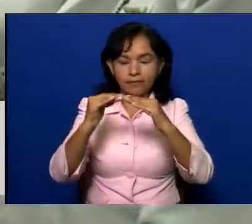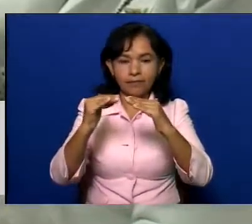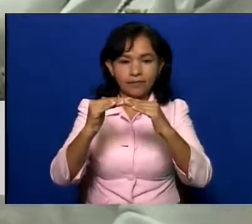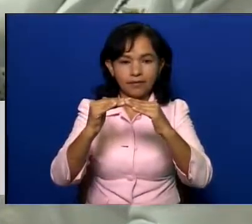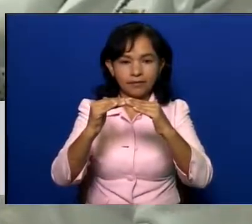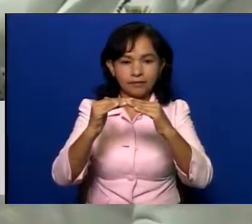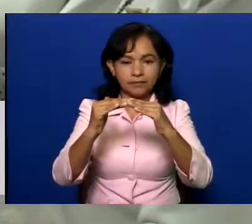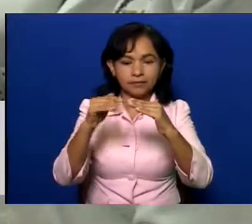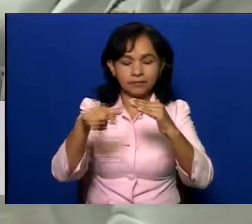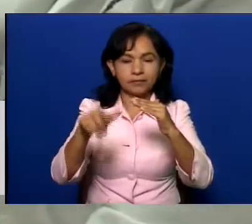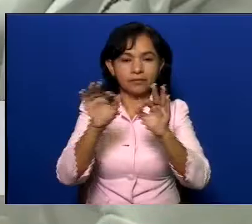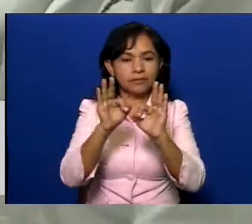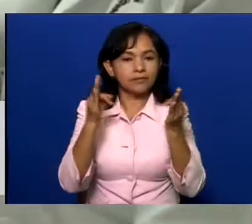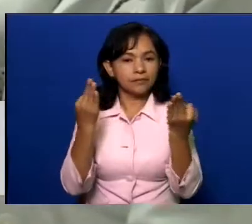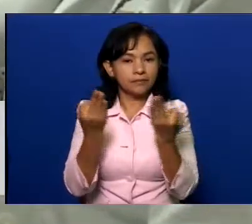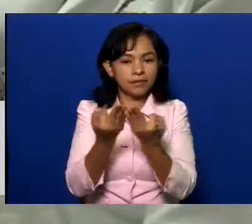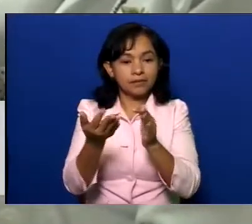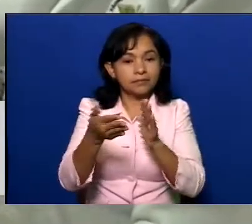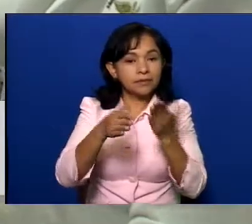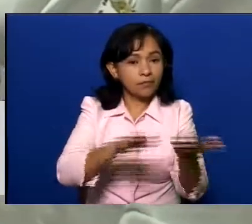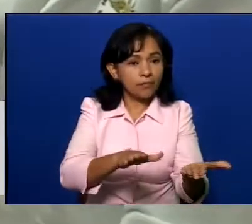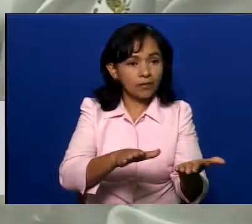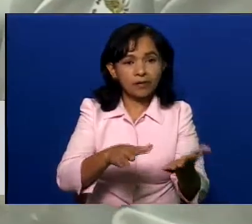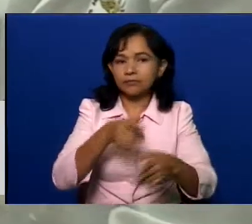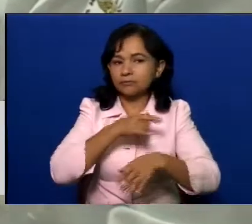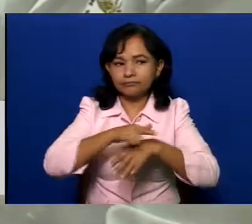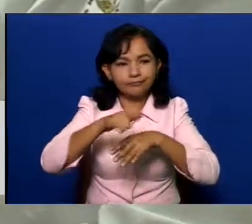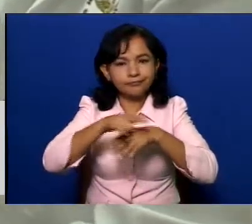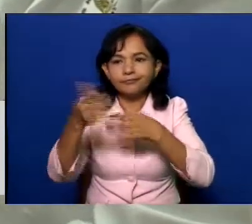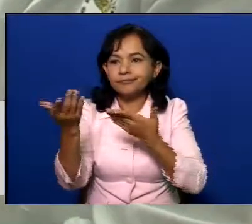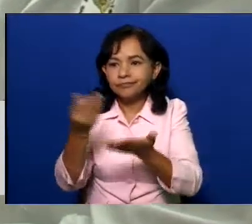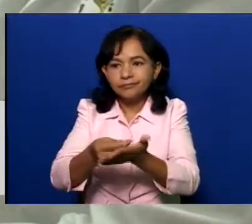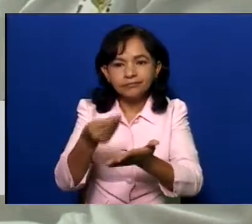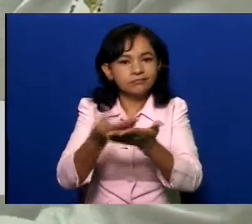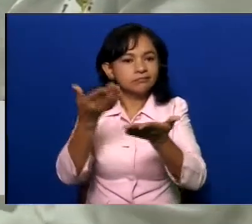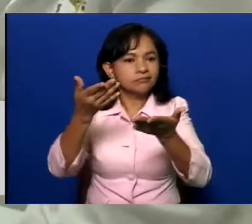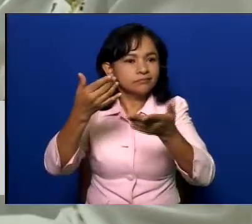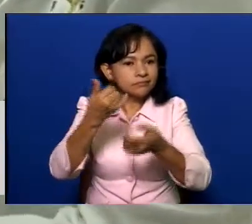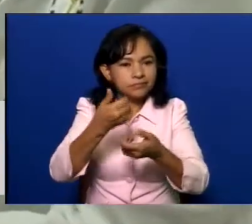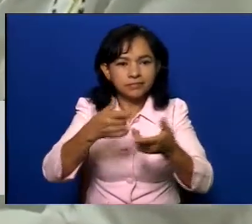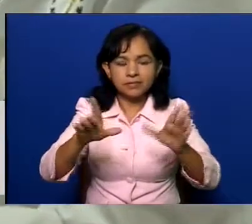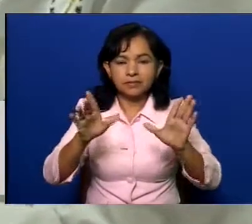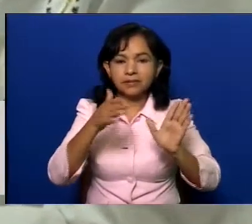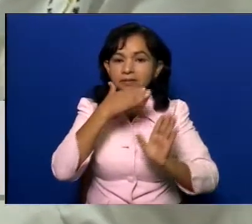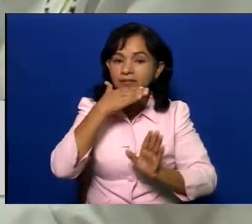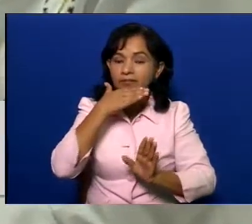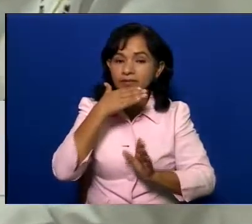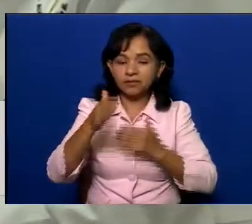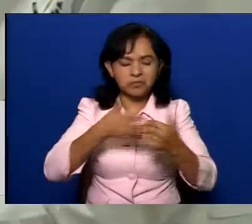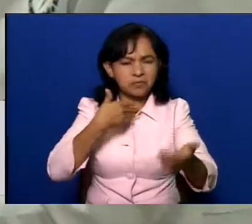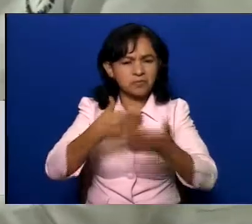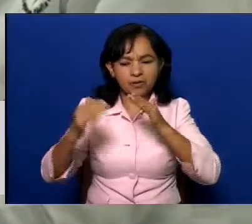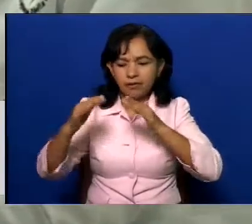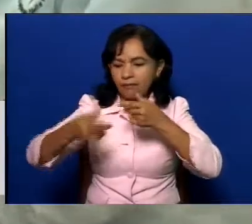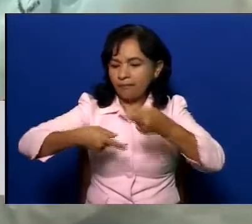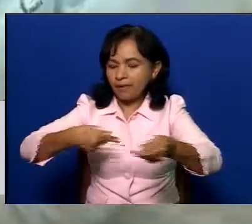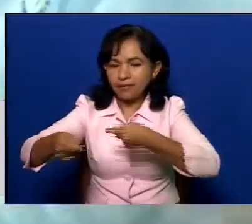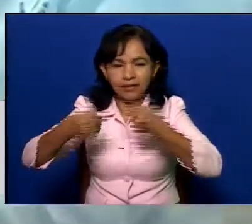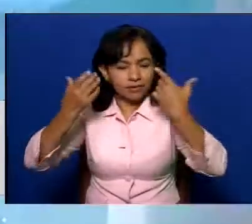la capacidad que hemos heredado. Pues hemos heredado en la organización de servicios de